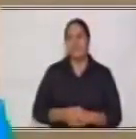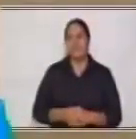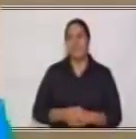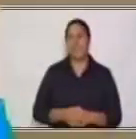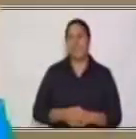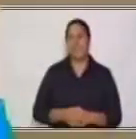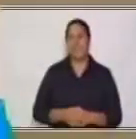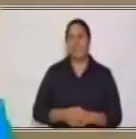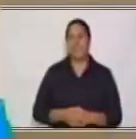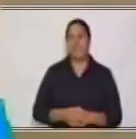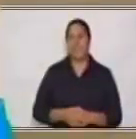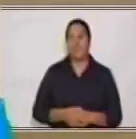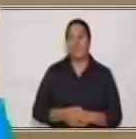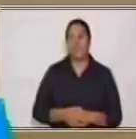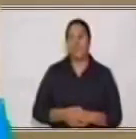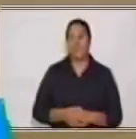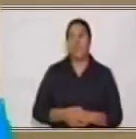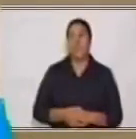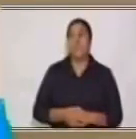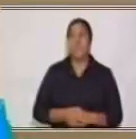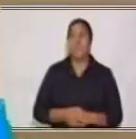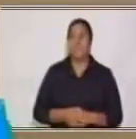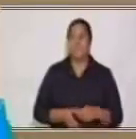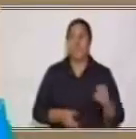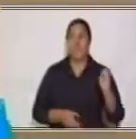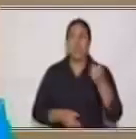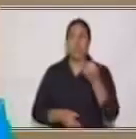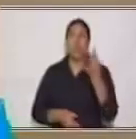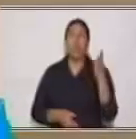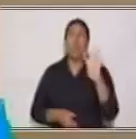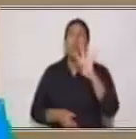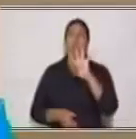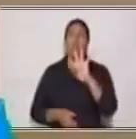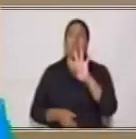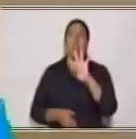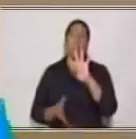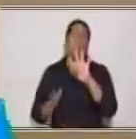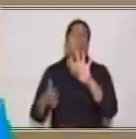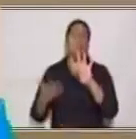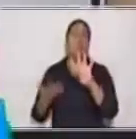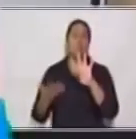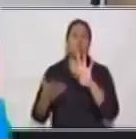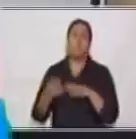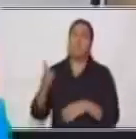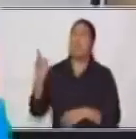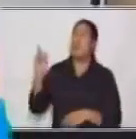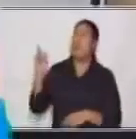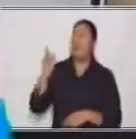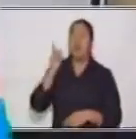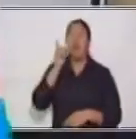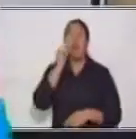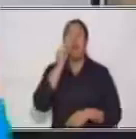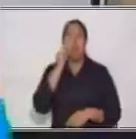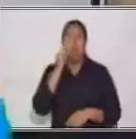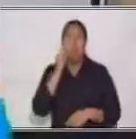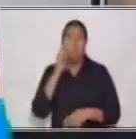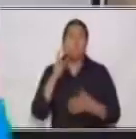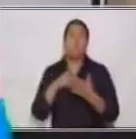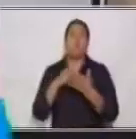Número 3. La número 4, el hombre y el vecino